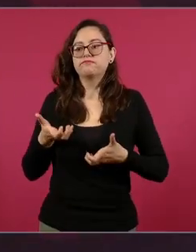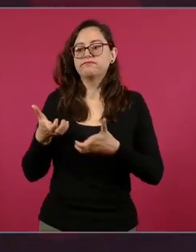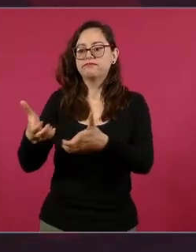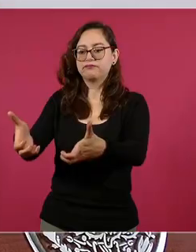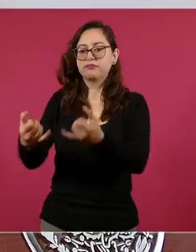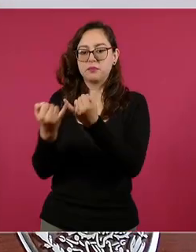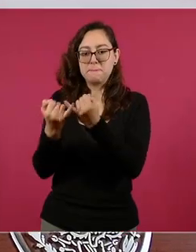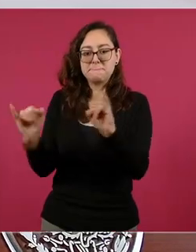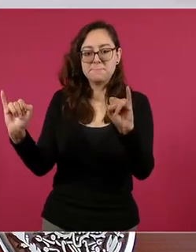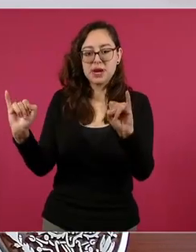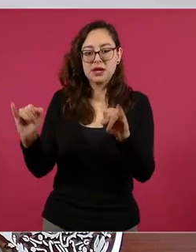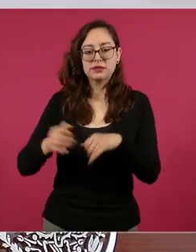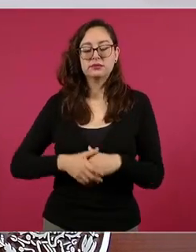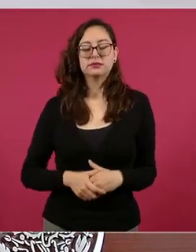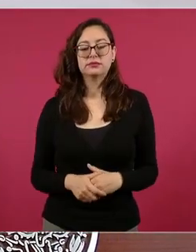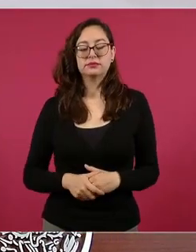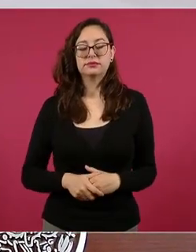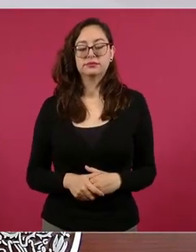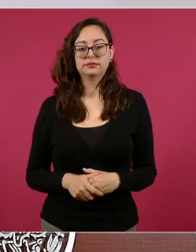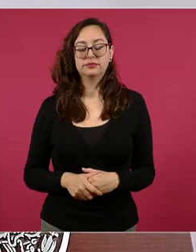de Valles a Tamazunchale,